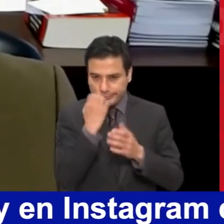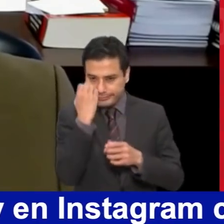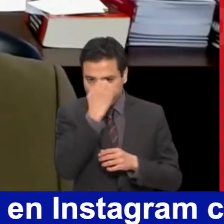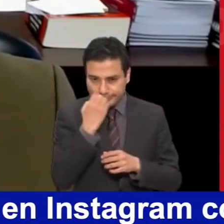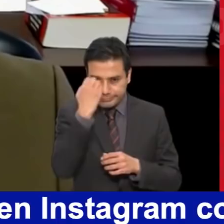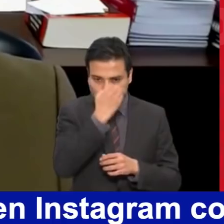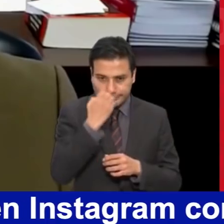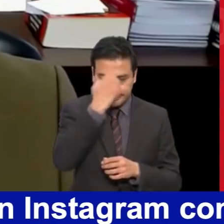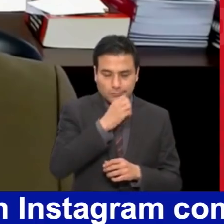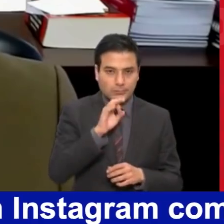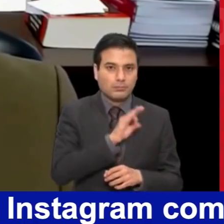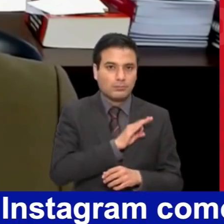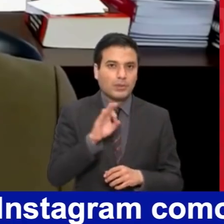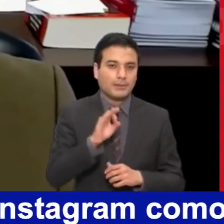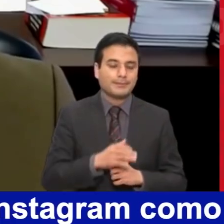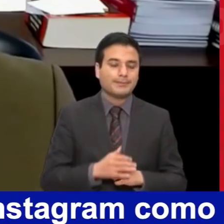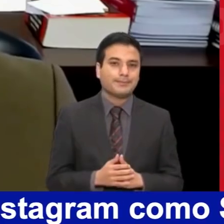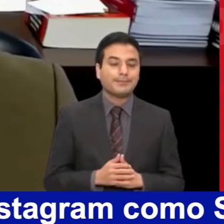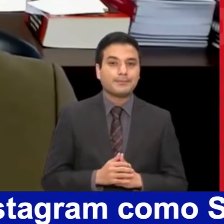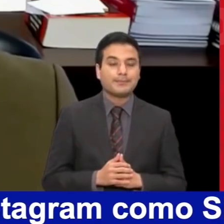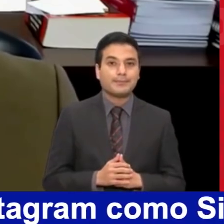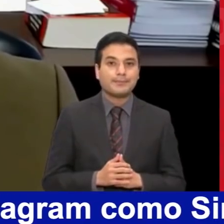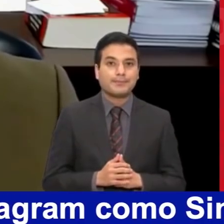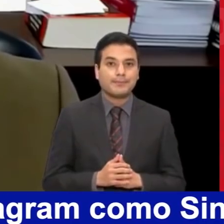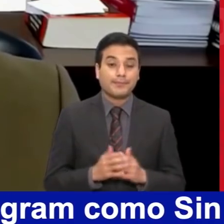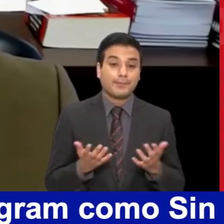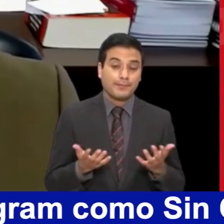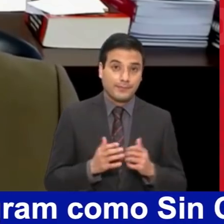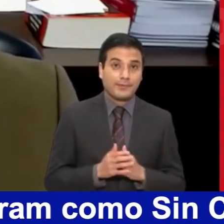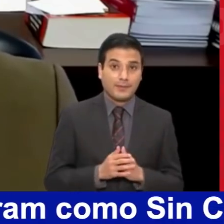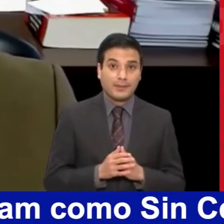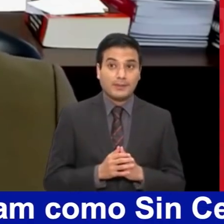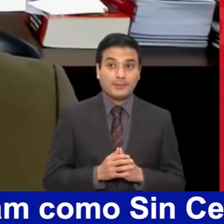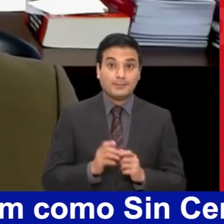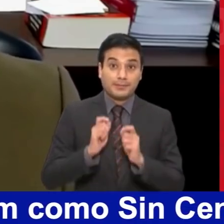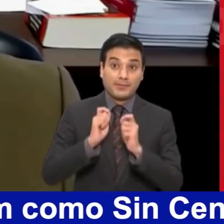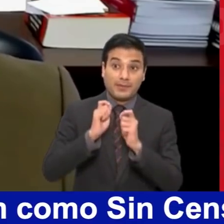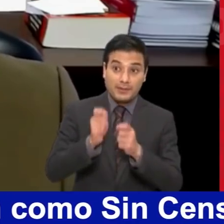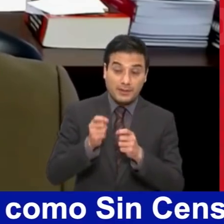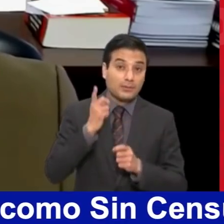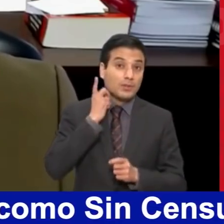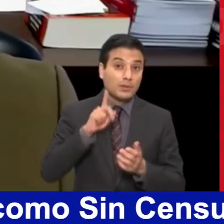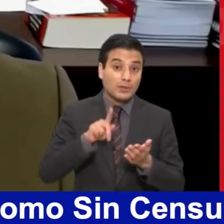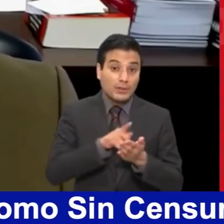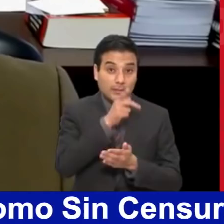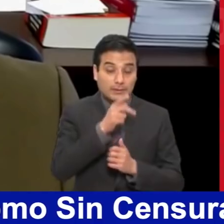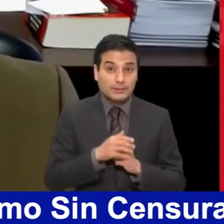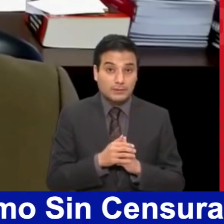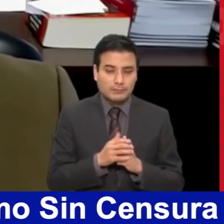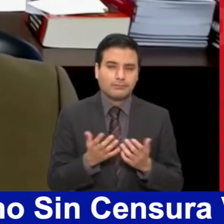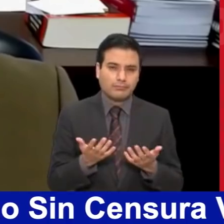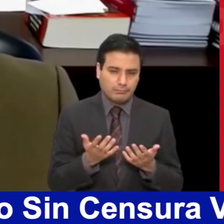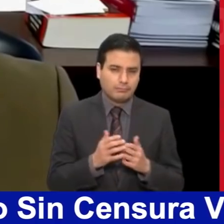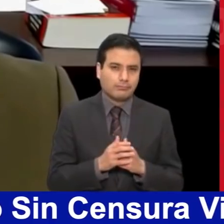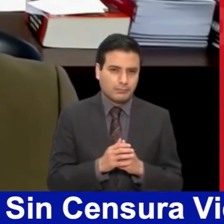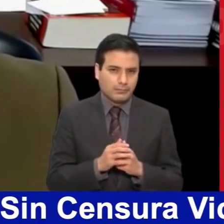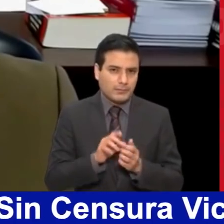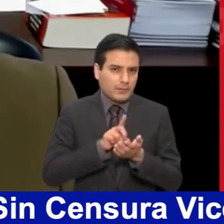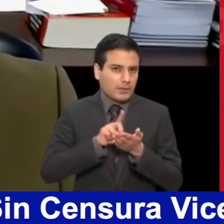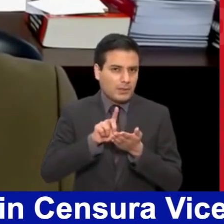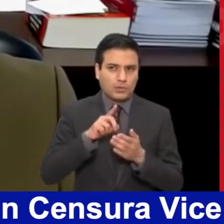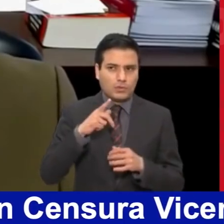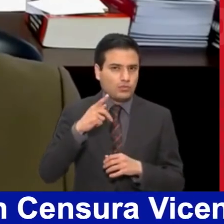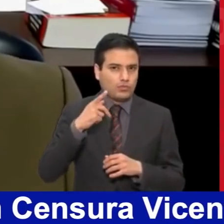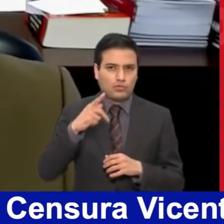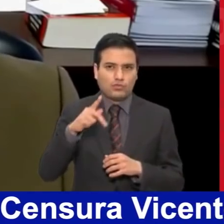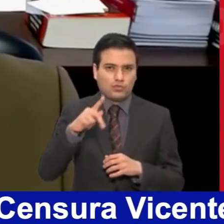los diputados que pretendan reelegirse. Aunque la reelección es un derecho que está reglamentado en la inmensa mayoría de las democracias